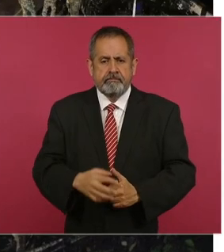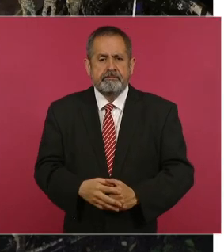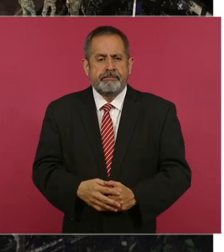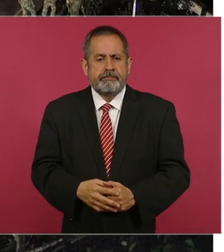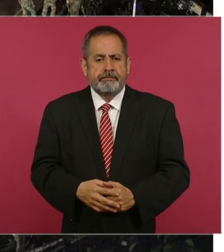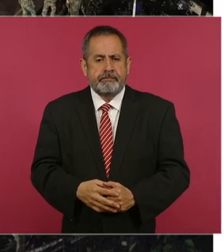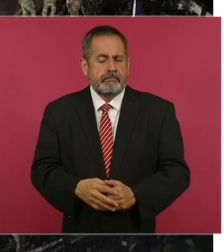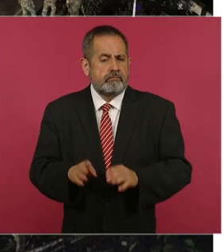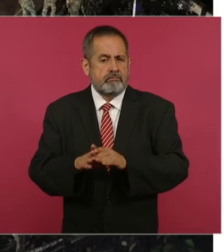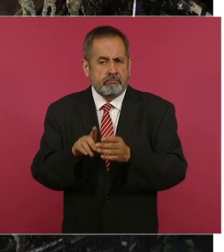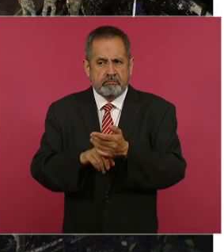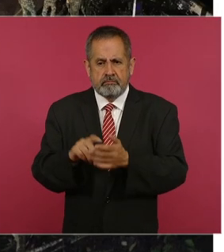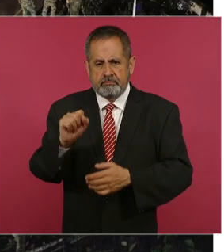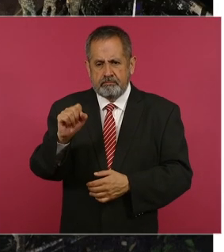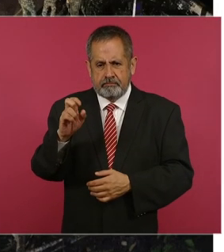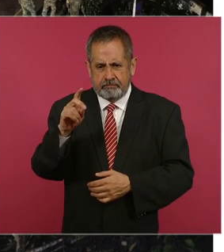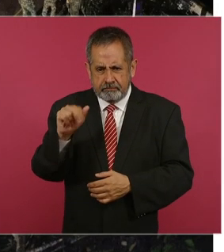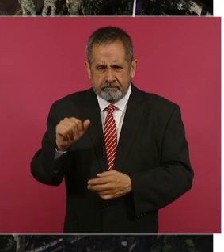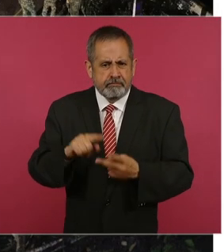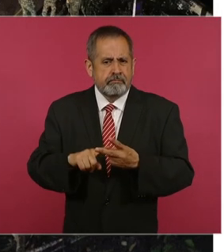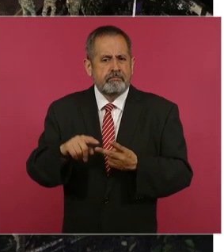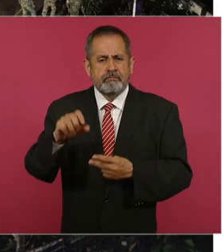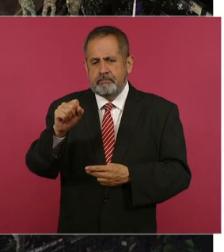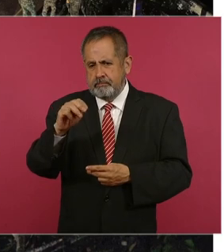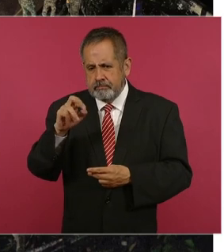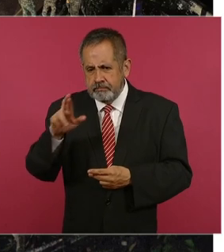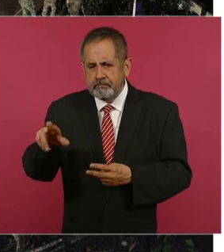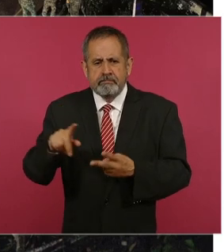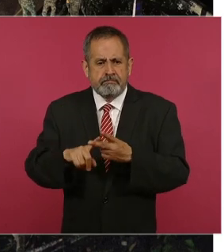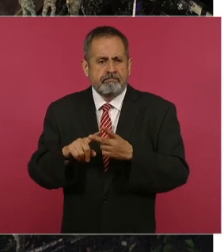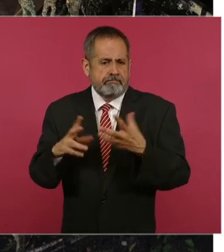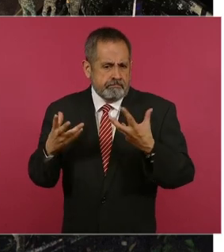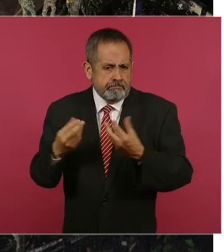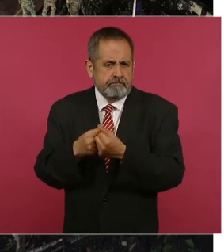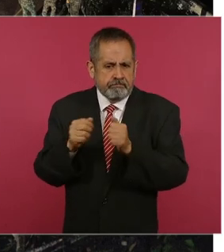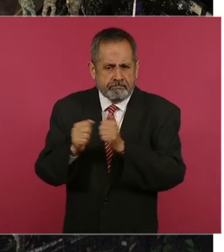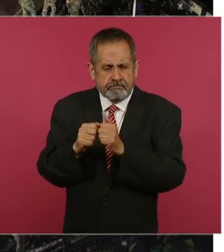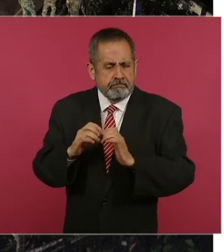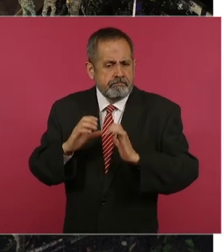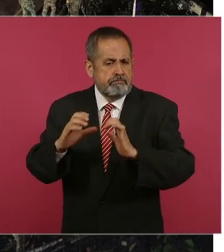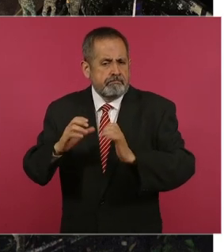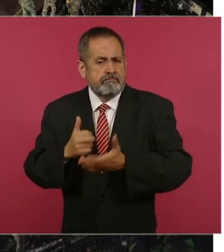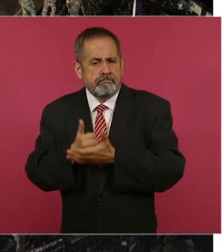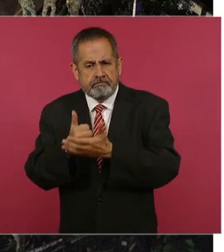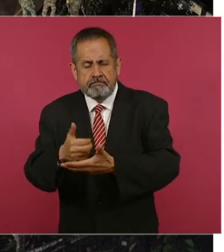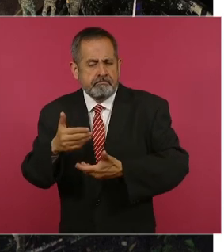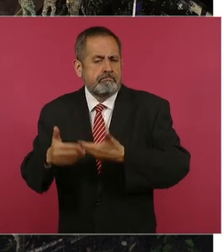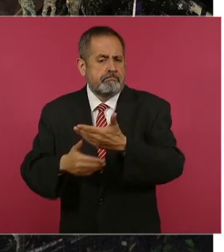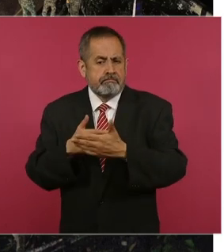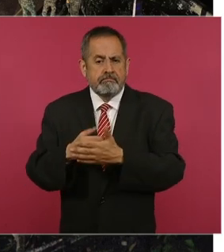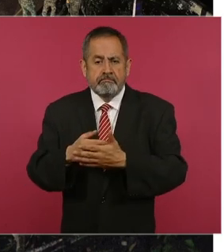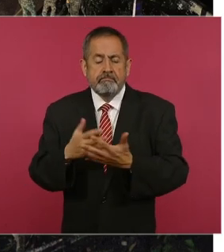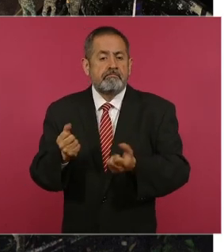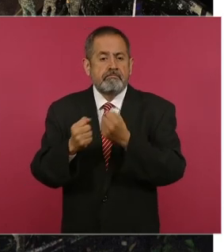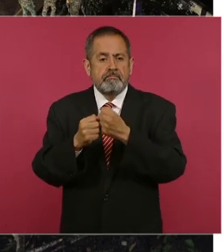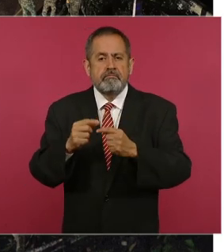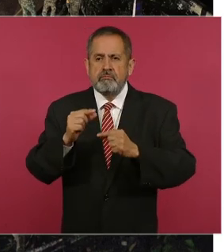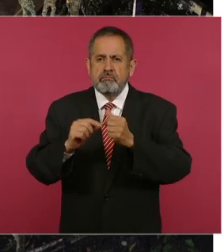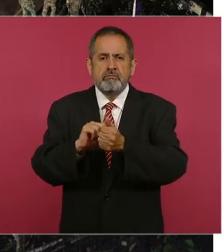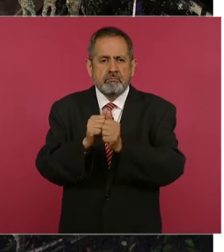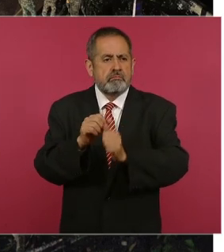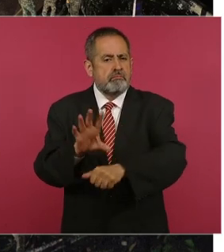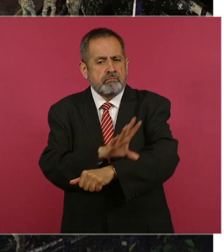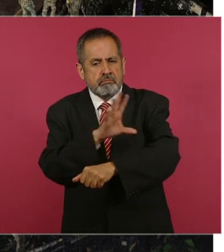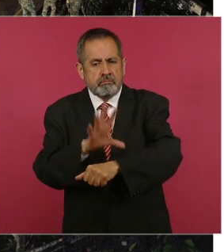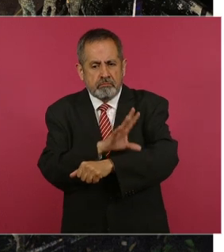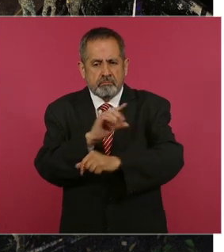municipios, Sedena, Marina y Guardia Nacional. Se recupera de manera prioritaria el suministro eléctrico